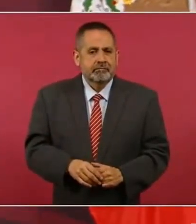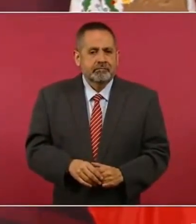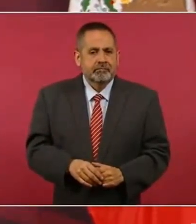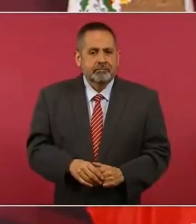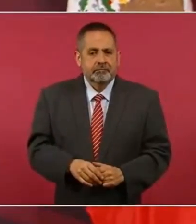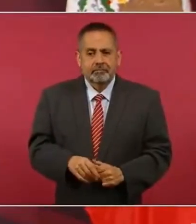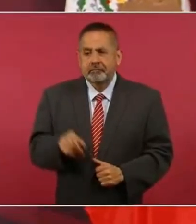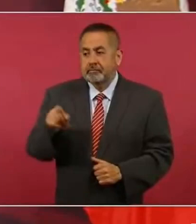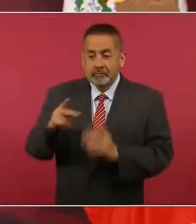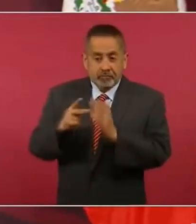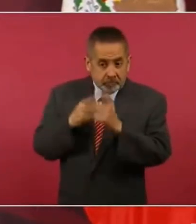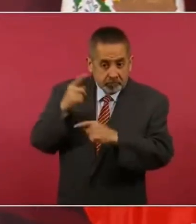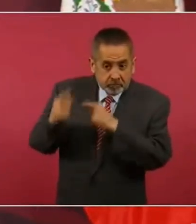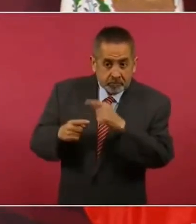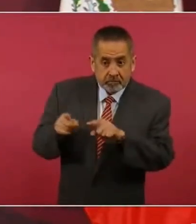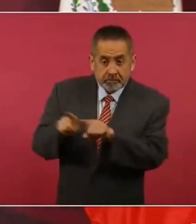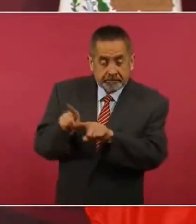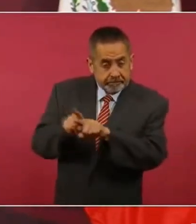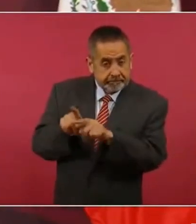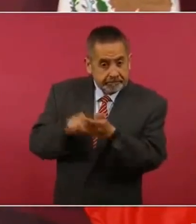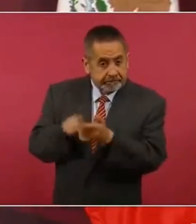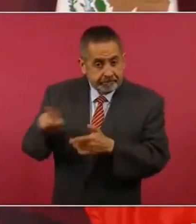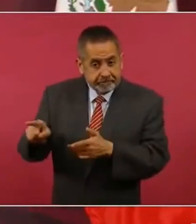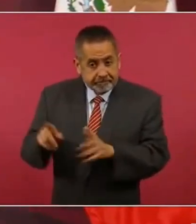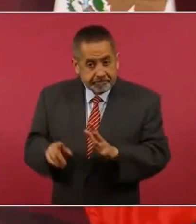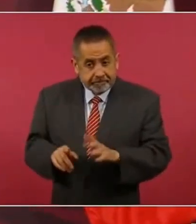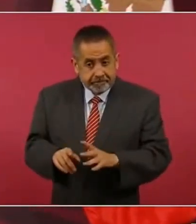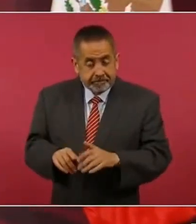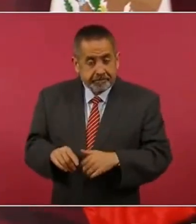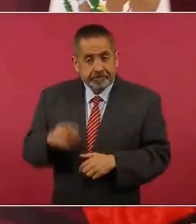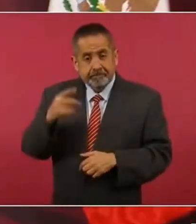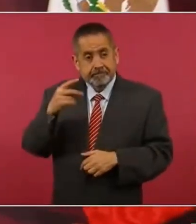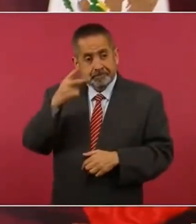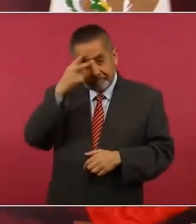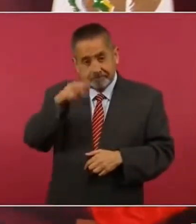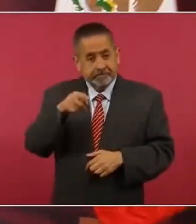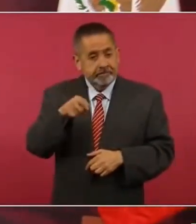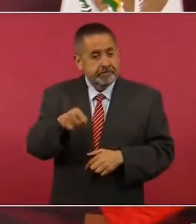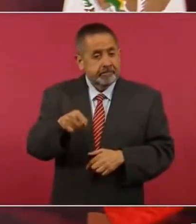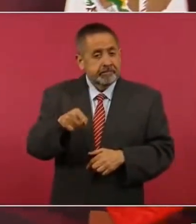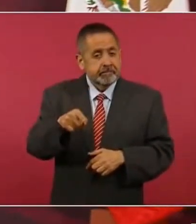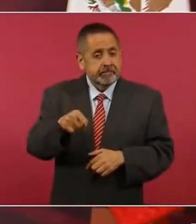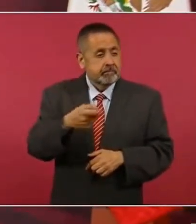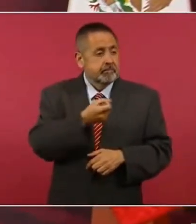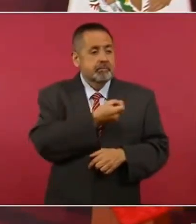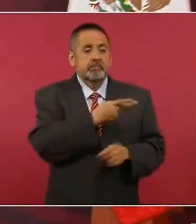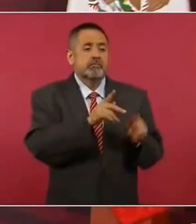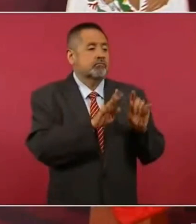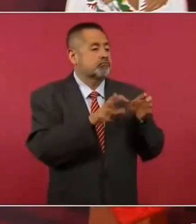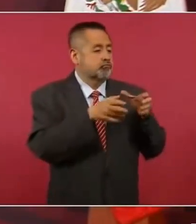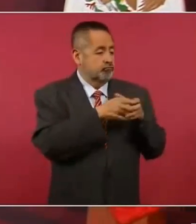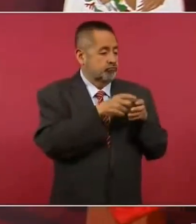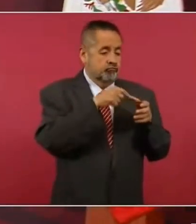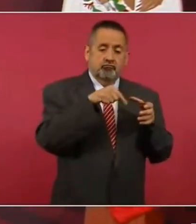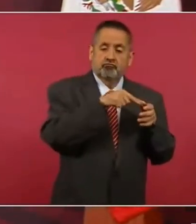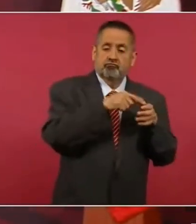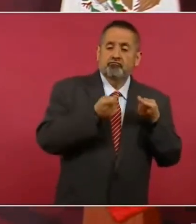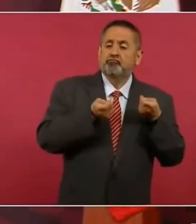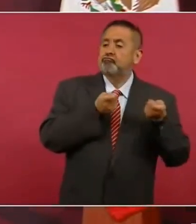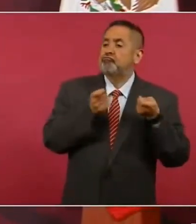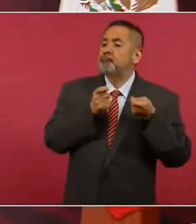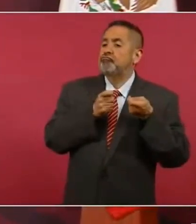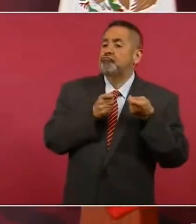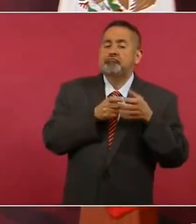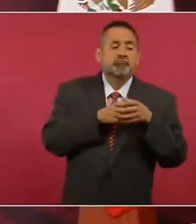¿Se va a regresar a eso? ¿A que México sea país de unos cuantos? ¿O